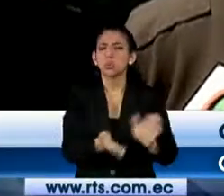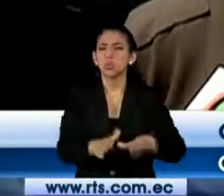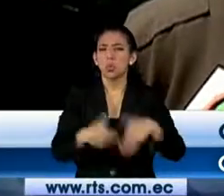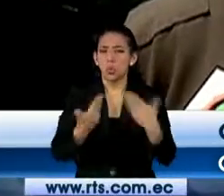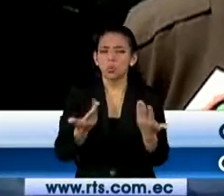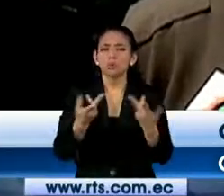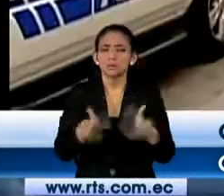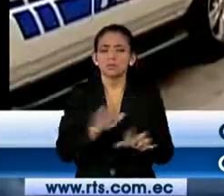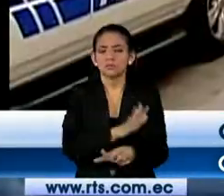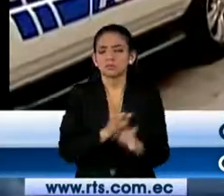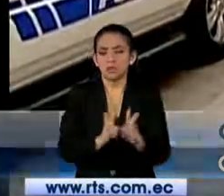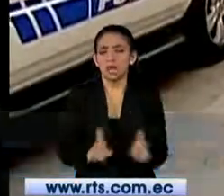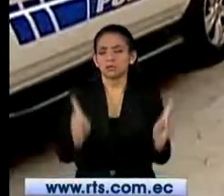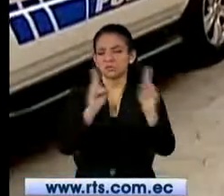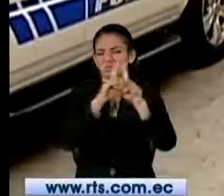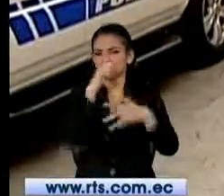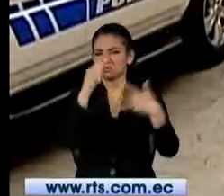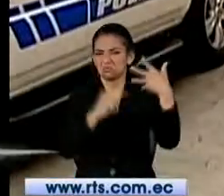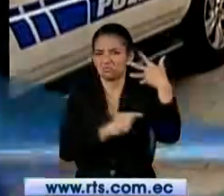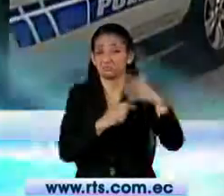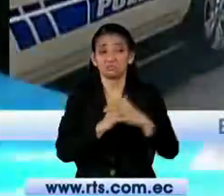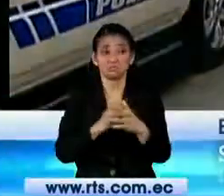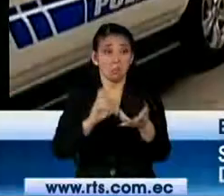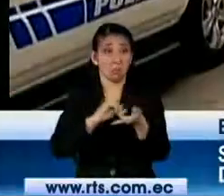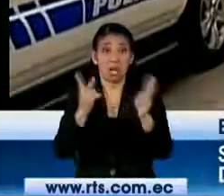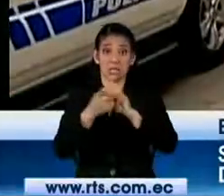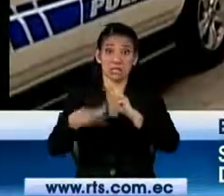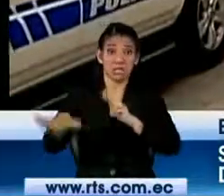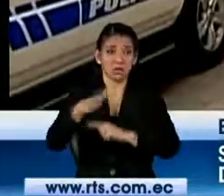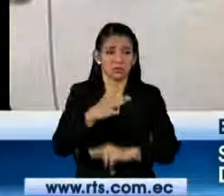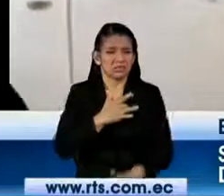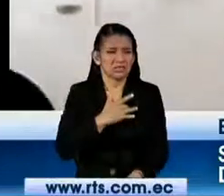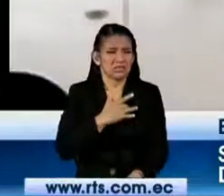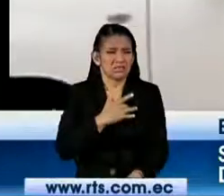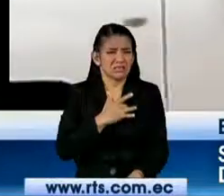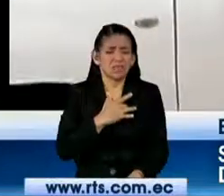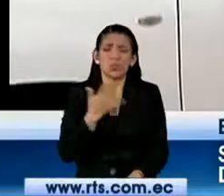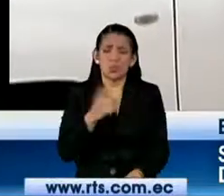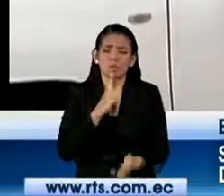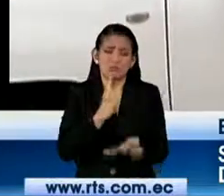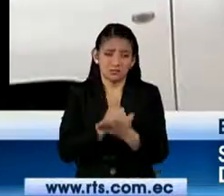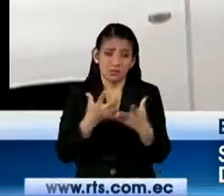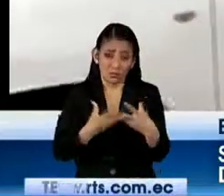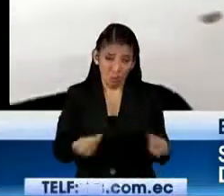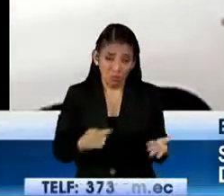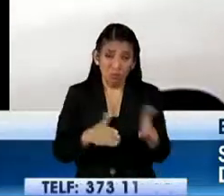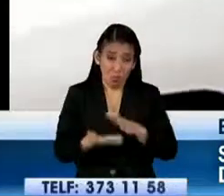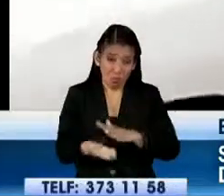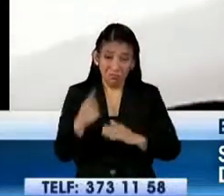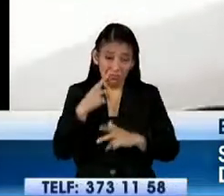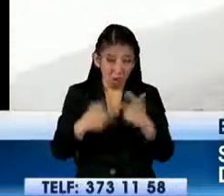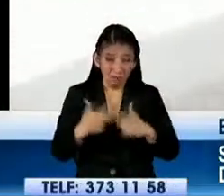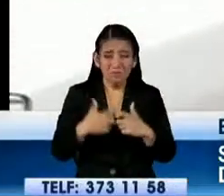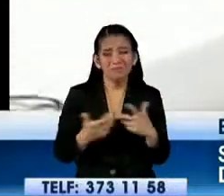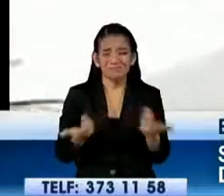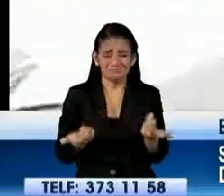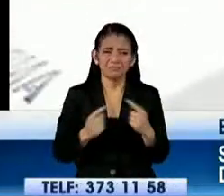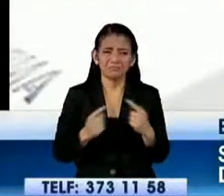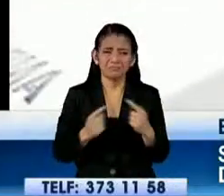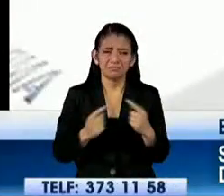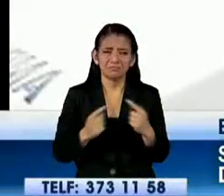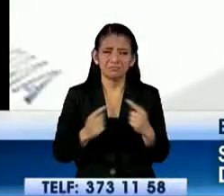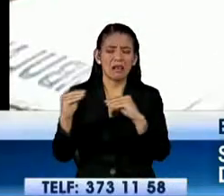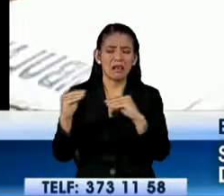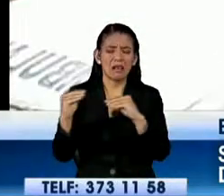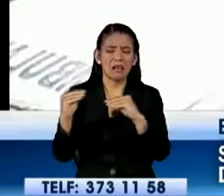los datos complementarios. Los vecinos, algo dolidos, comentaban que la solución a los problemas no es la muerte, pero al mismo tiempo murmuraban que solo quien toma